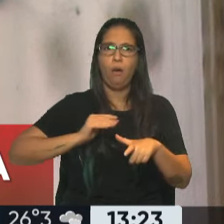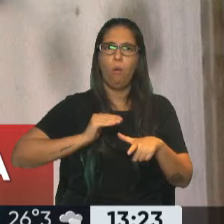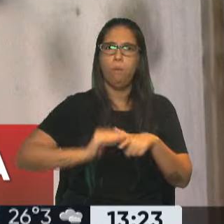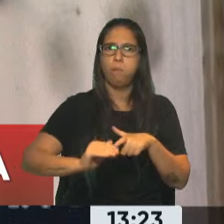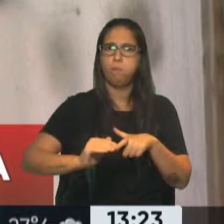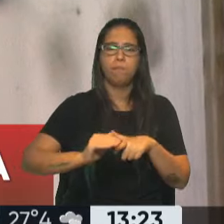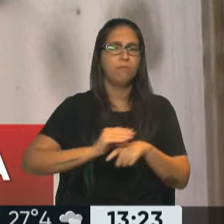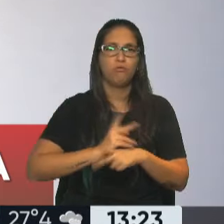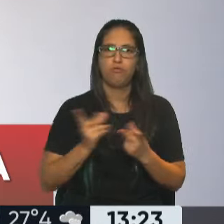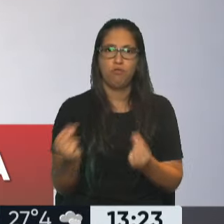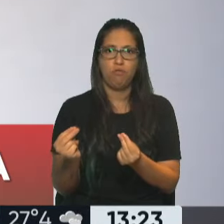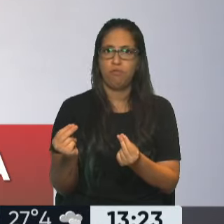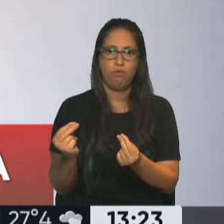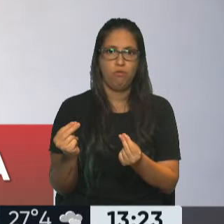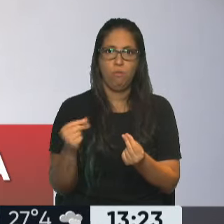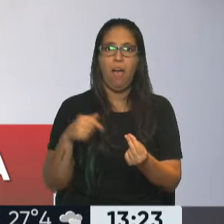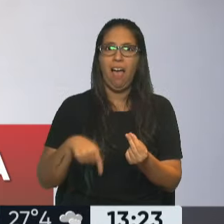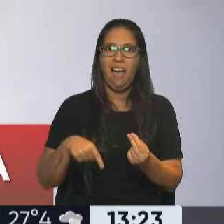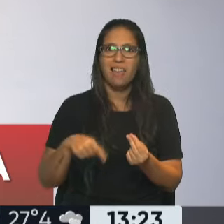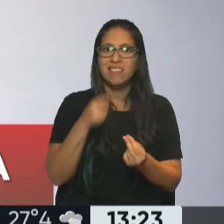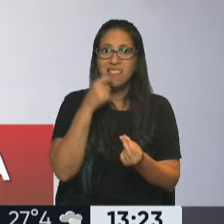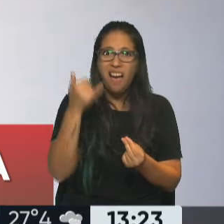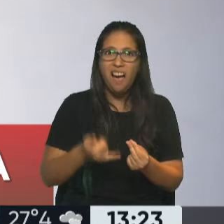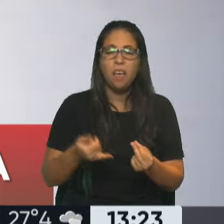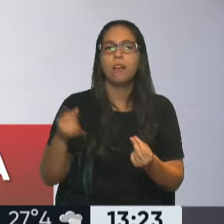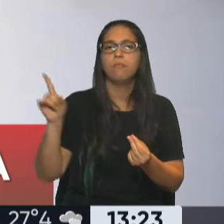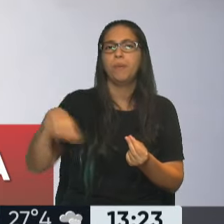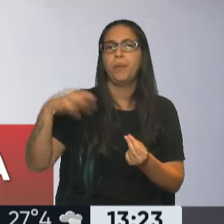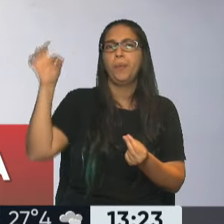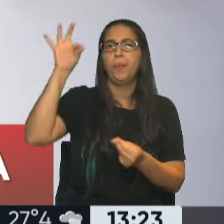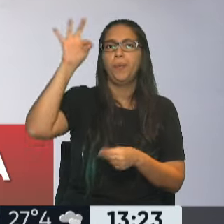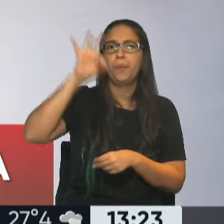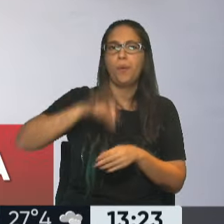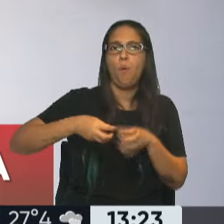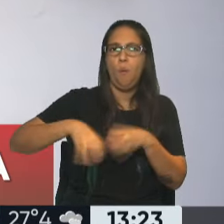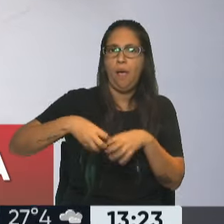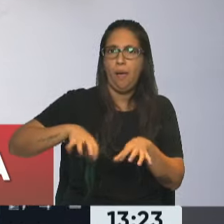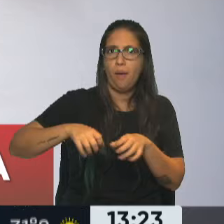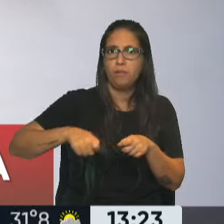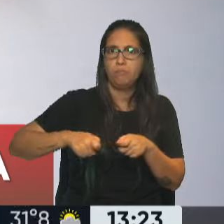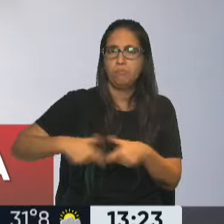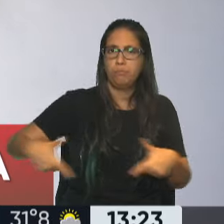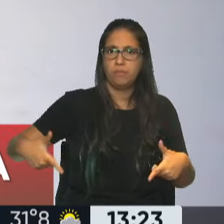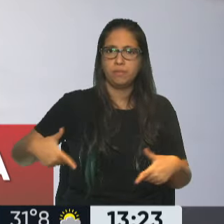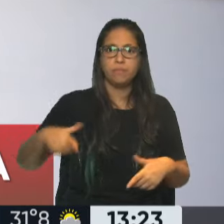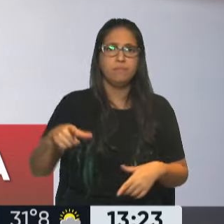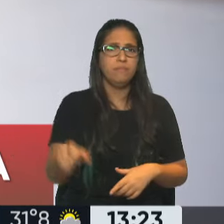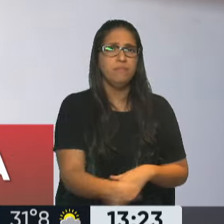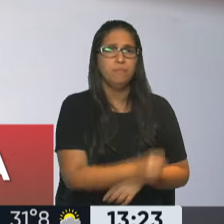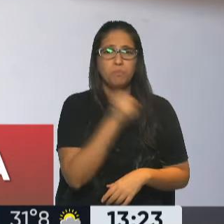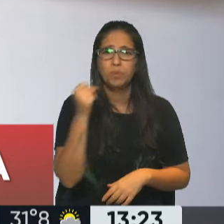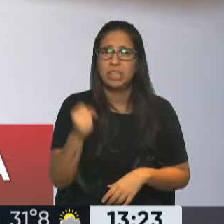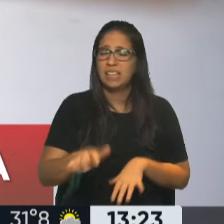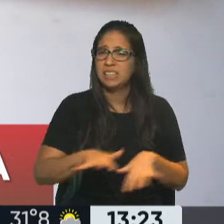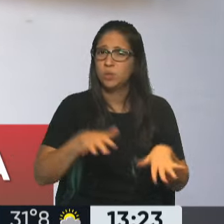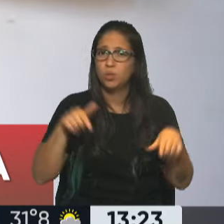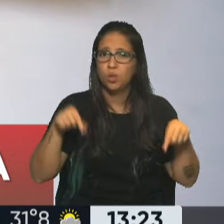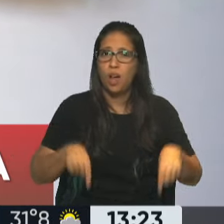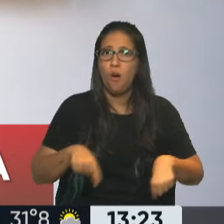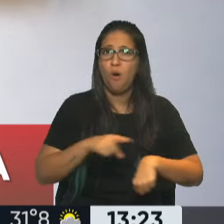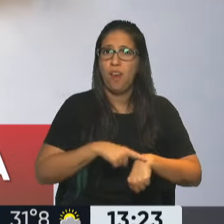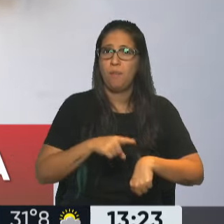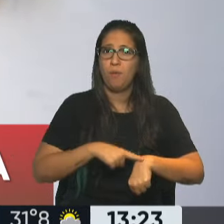semilimpia o limpia para que ahí depositen los huevos la hembra. Creo que estamos ante una situación muy importante en la Argentina con respecto al